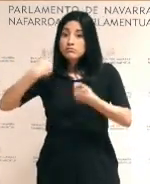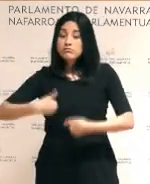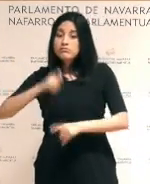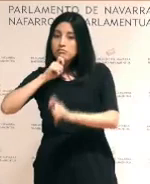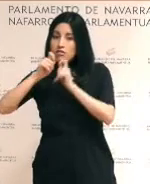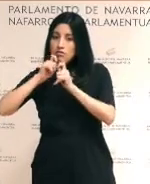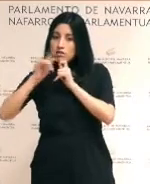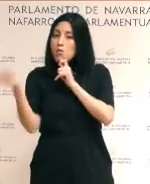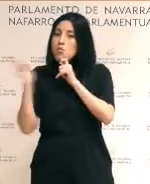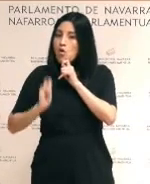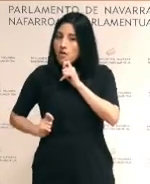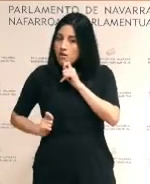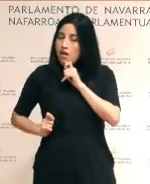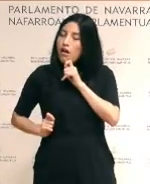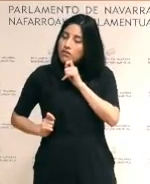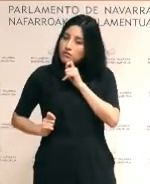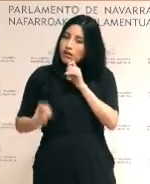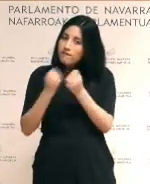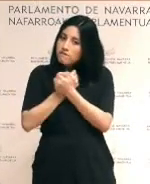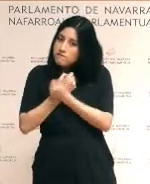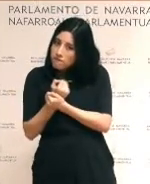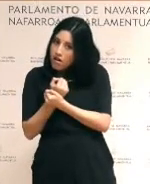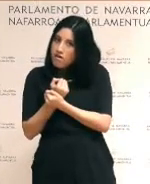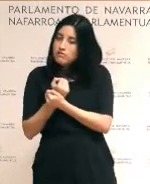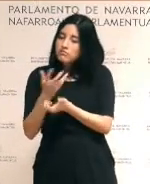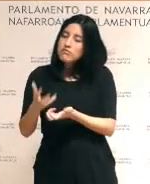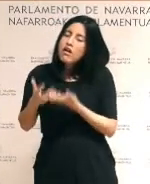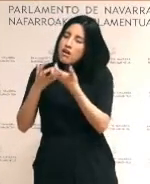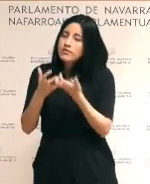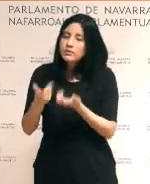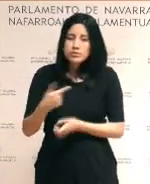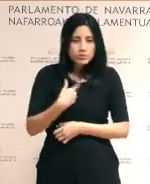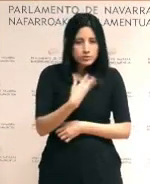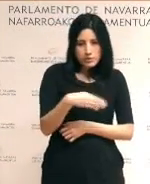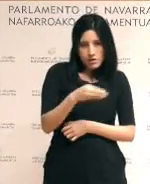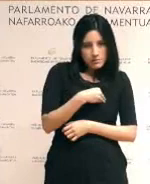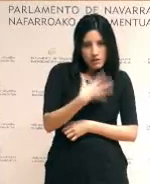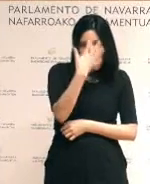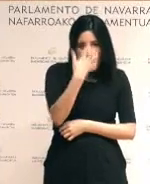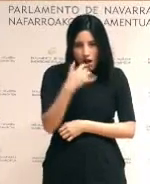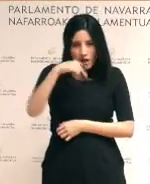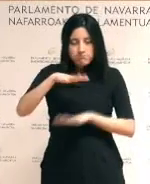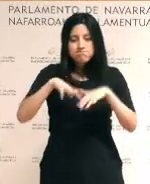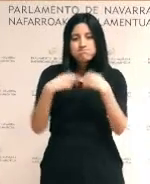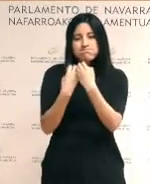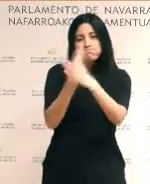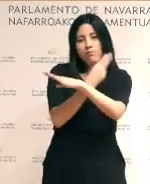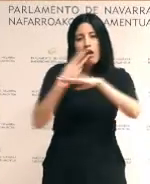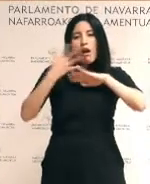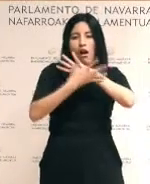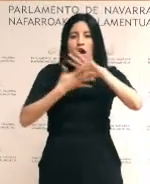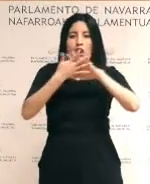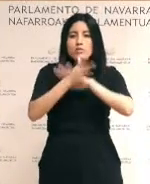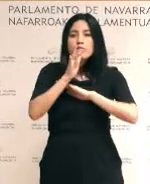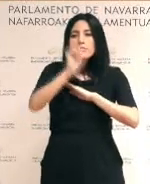su profesión. Tengo que confesarles que me parece lamentable y triste que tengamos que estar hablando en este Parlamento del necesario respeto al trabajo